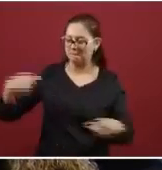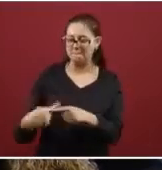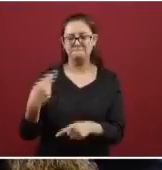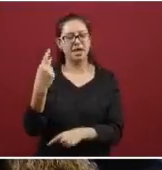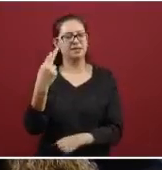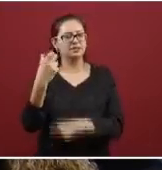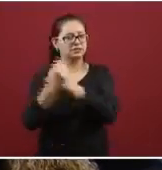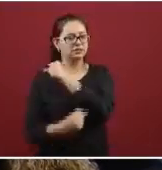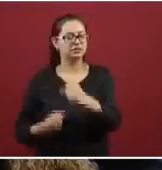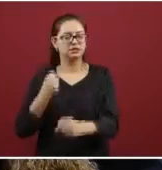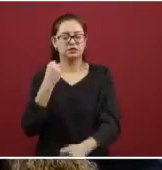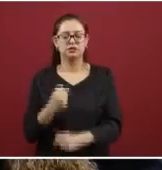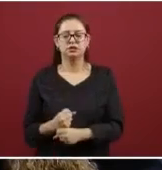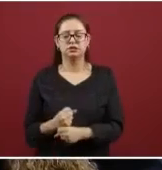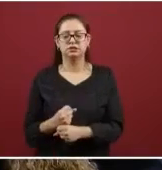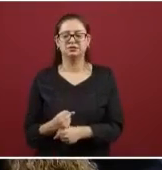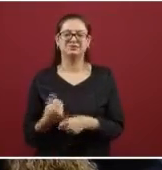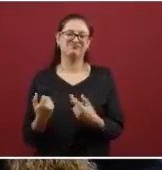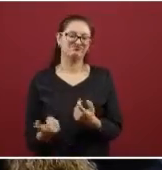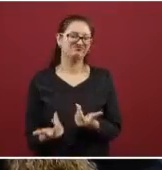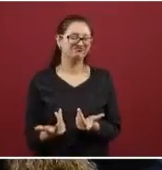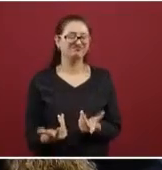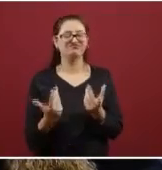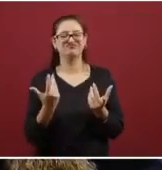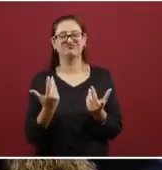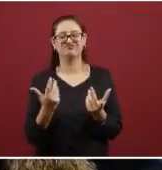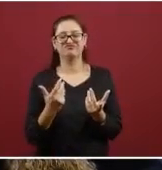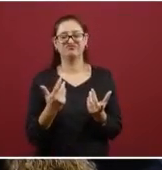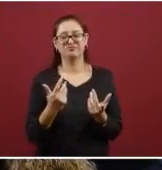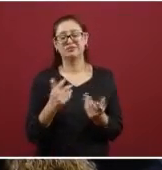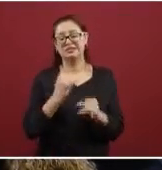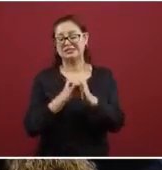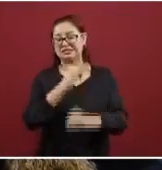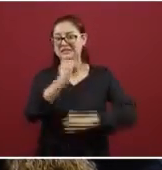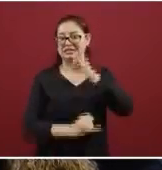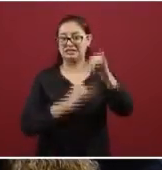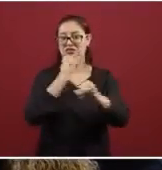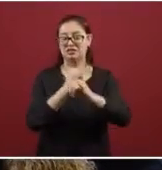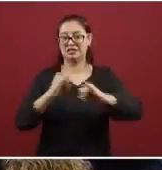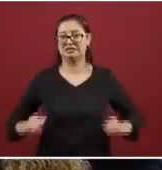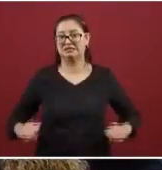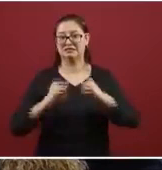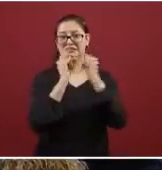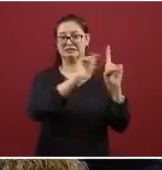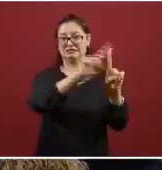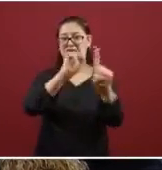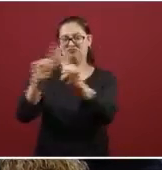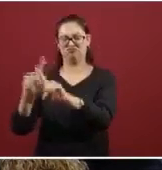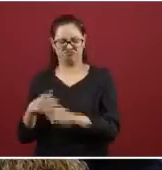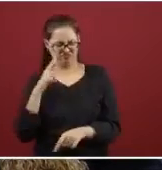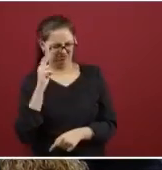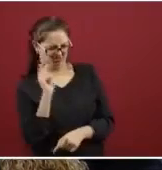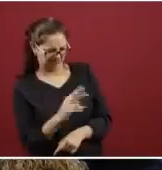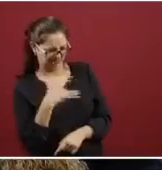años, hemos sido sujeto de muchas críticas de organismos internacionales. El organismo especialista en cosas